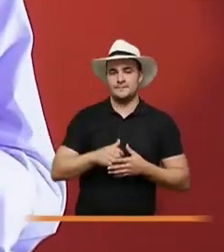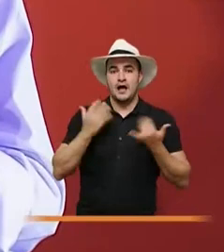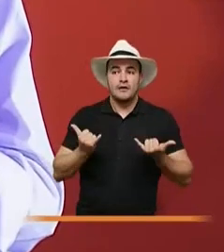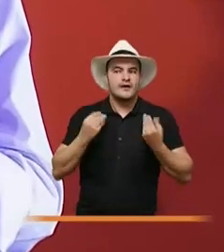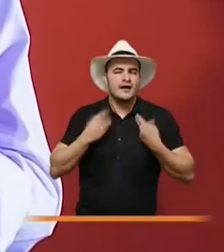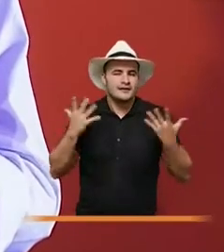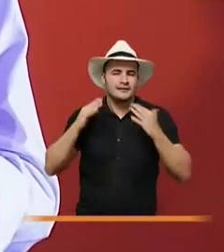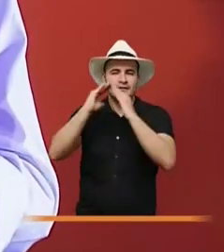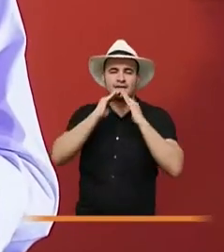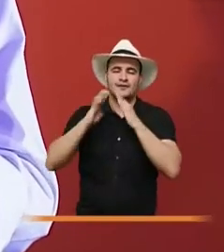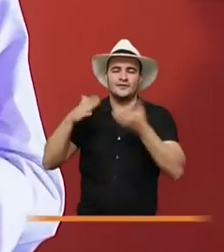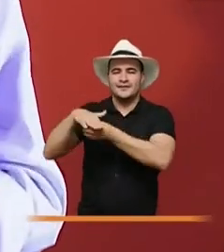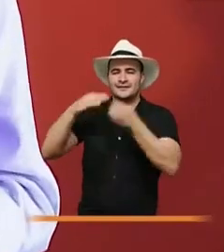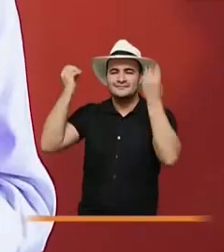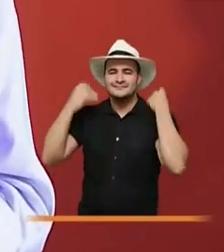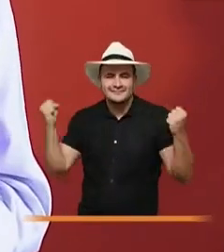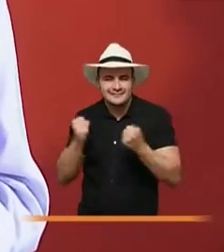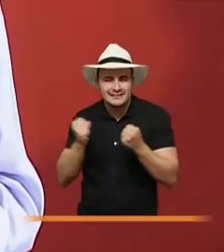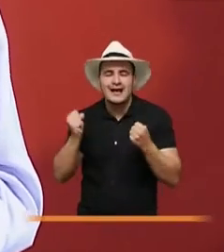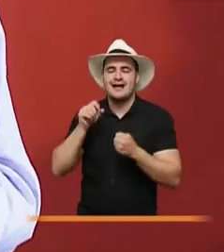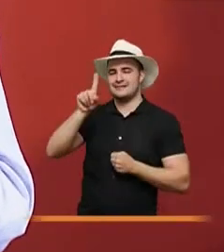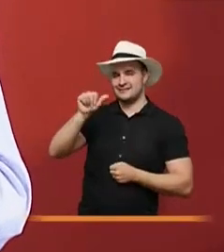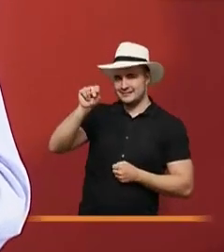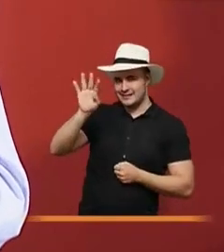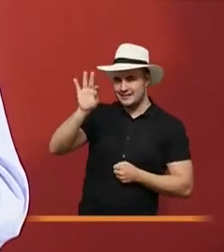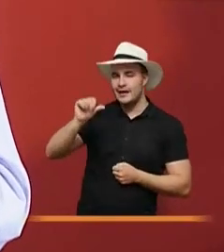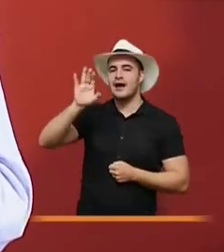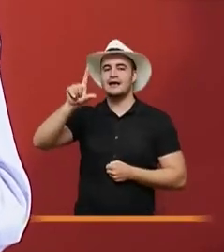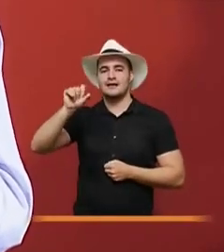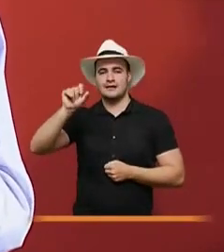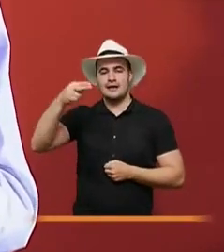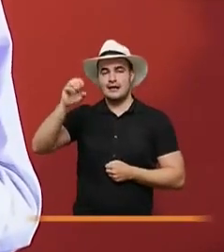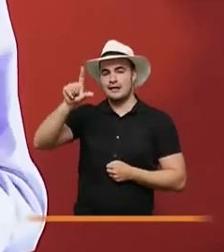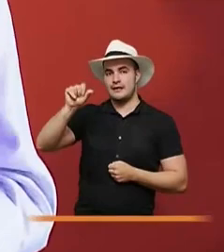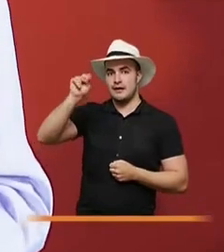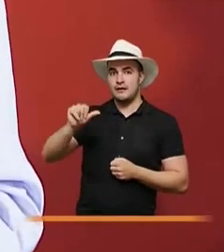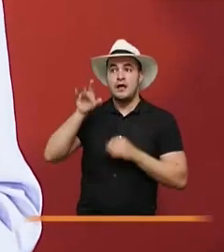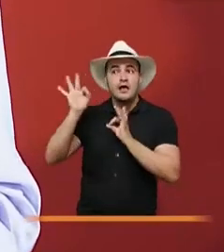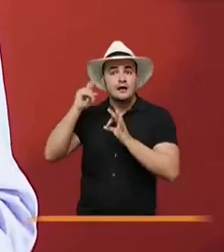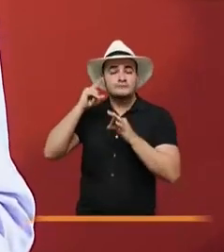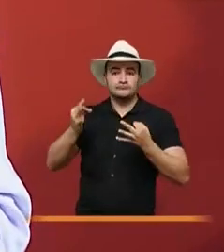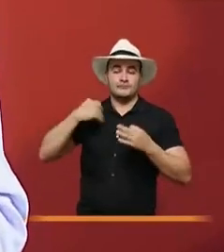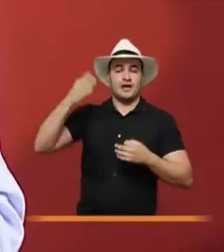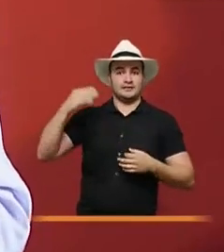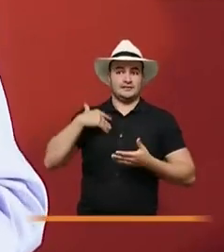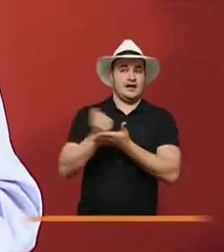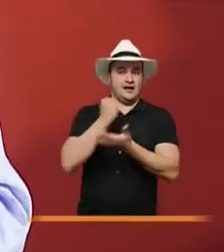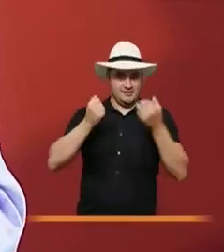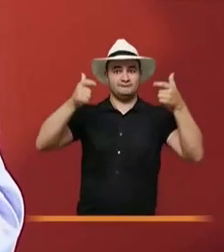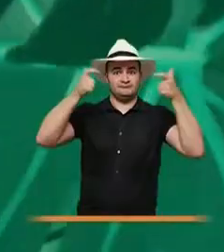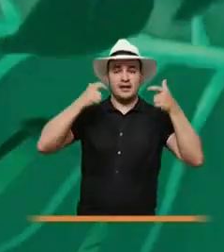santa elena es tres veces finalista del festival nacional de la trova ciudad de medellín y virrey del festival de la feria de